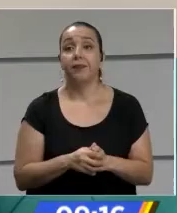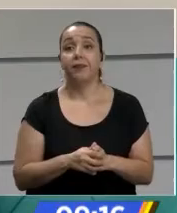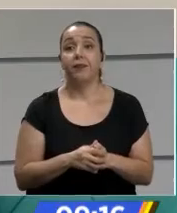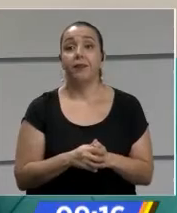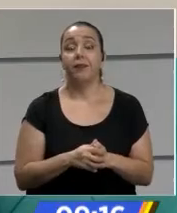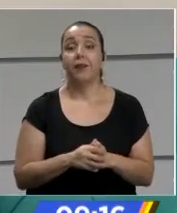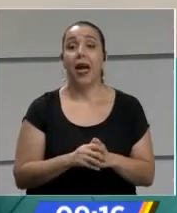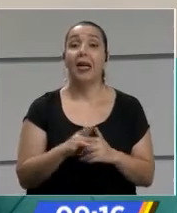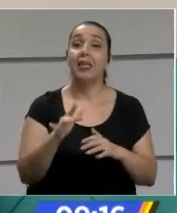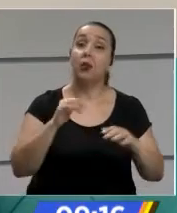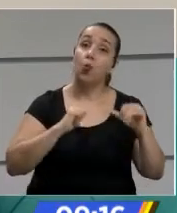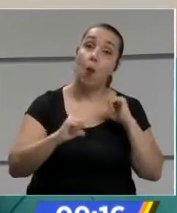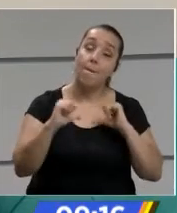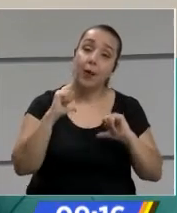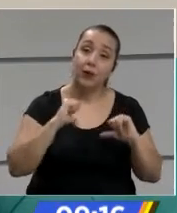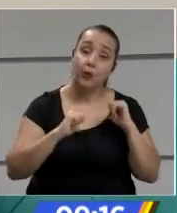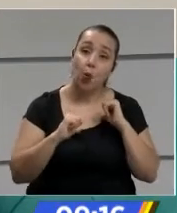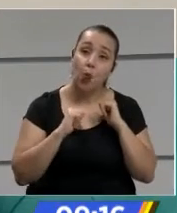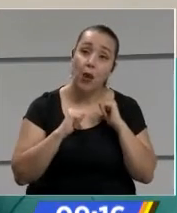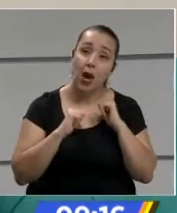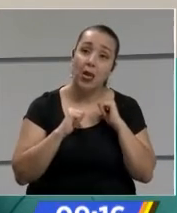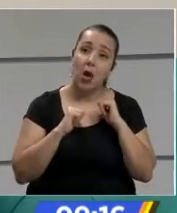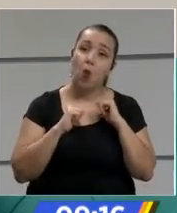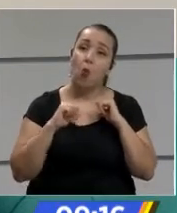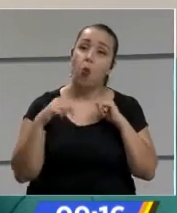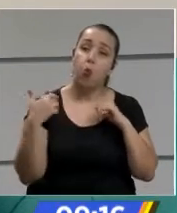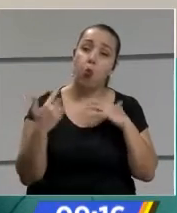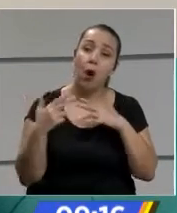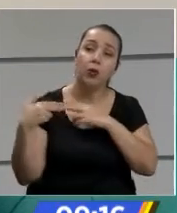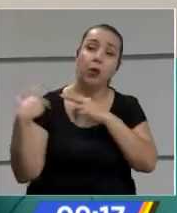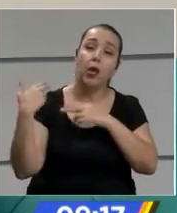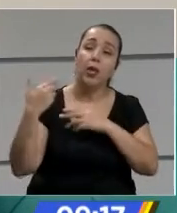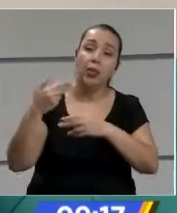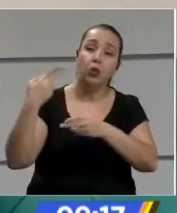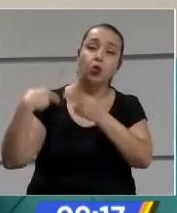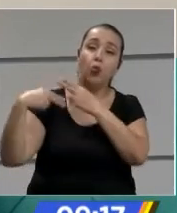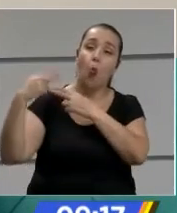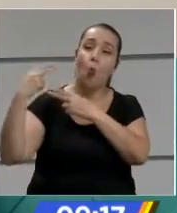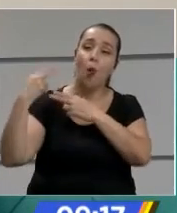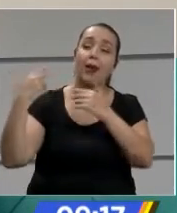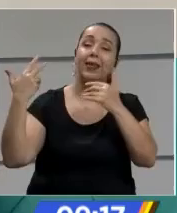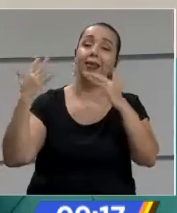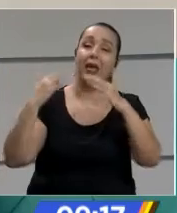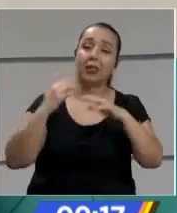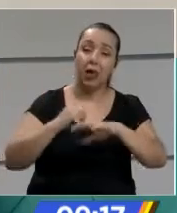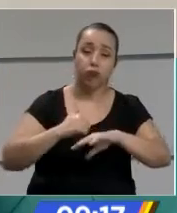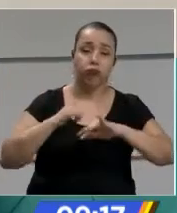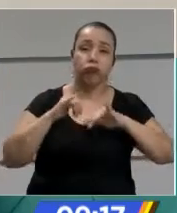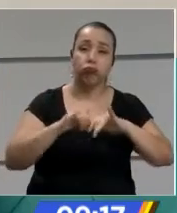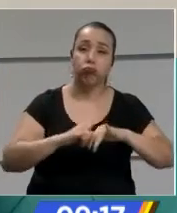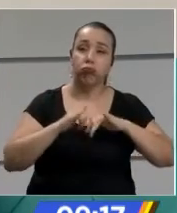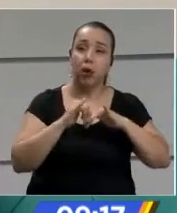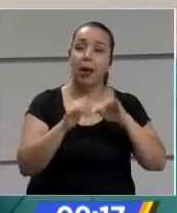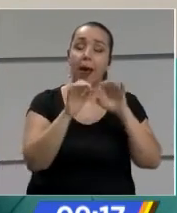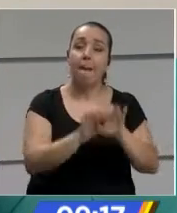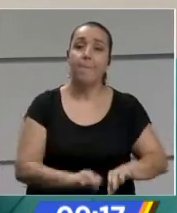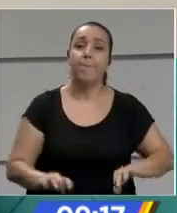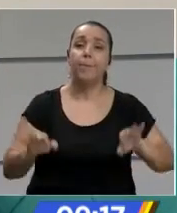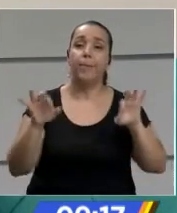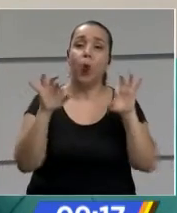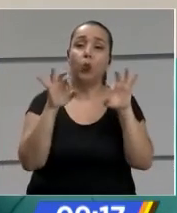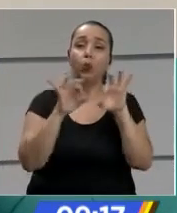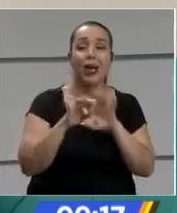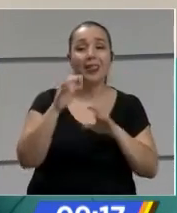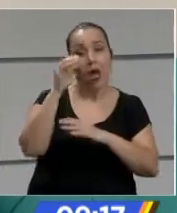Es un animal. Y es un personaje que a lo largo de la historia se ha mantenido como parte importante de lo que es